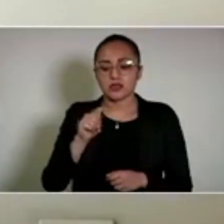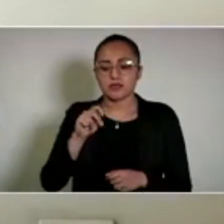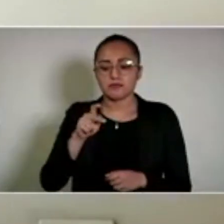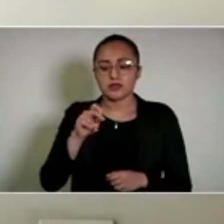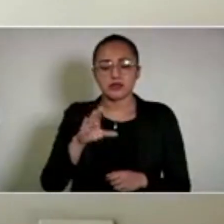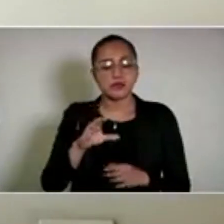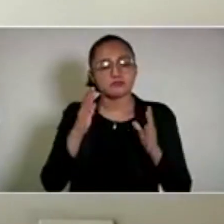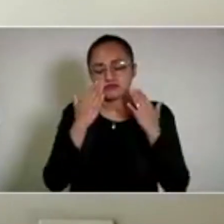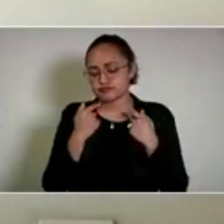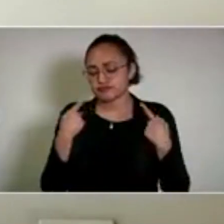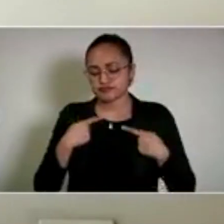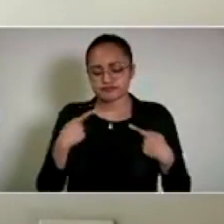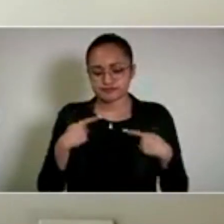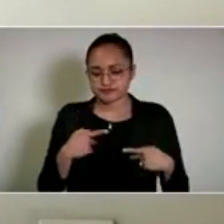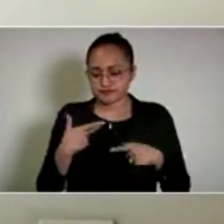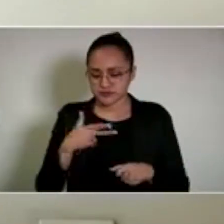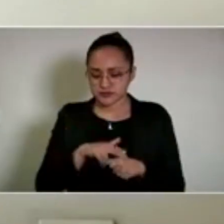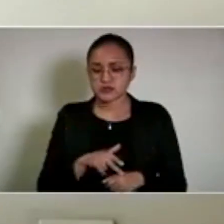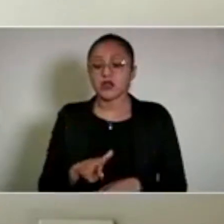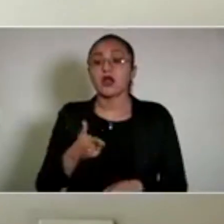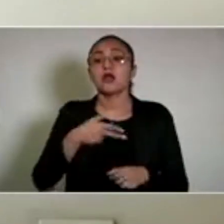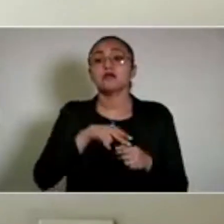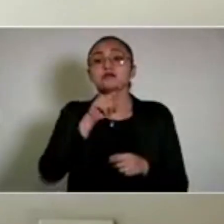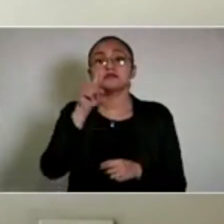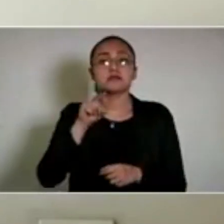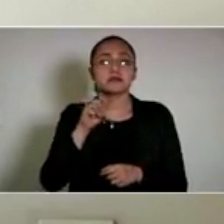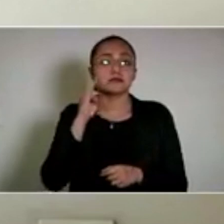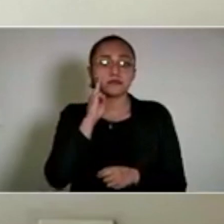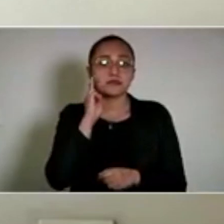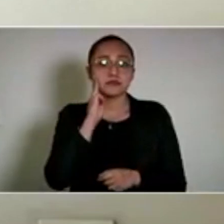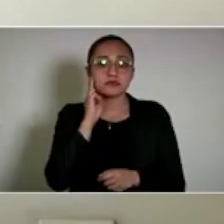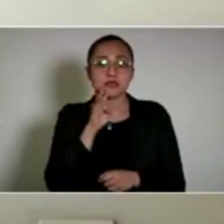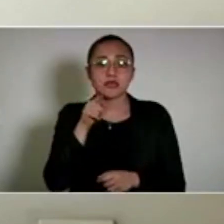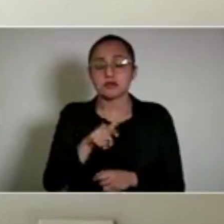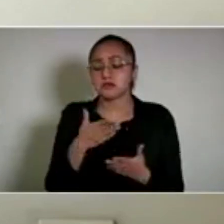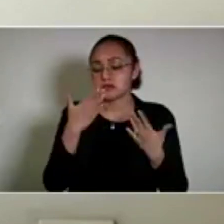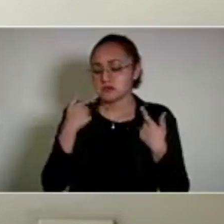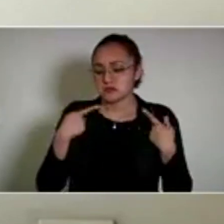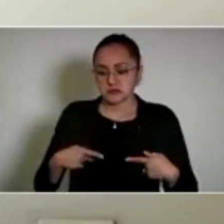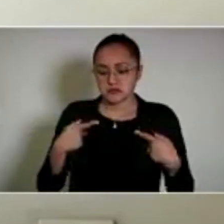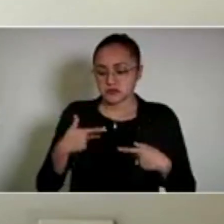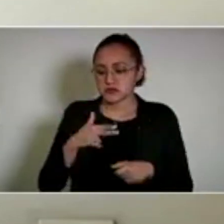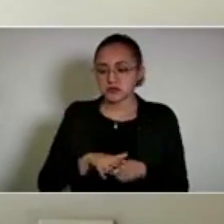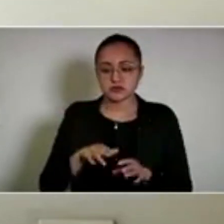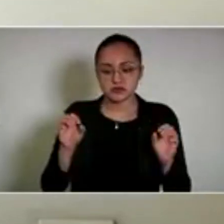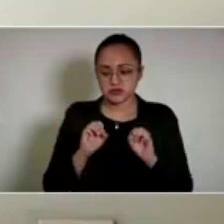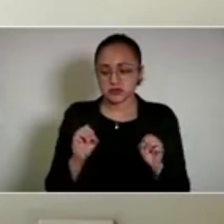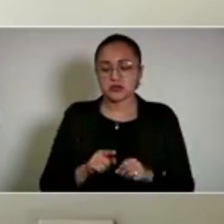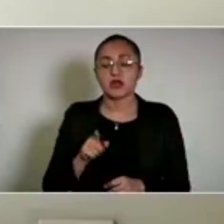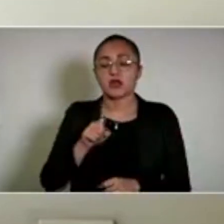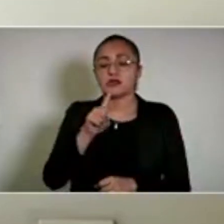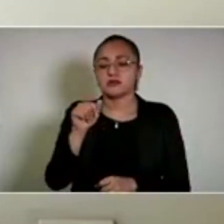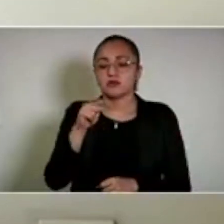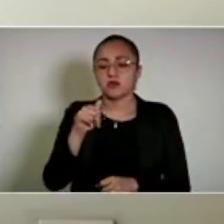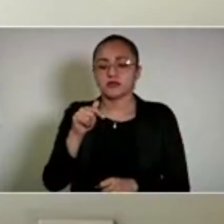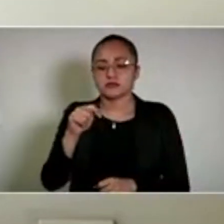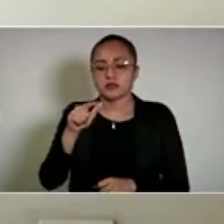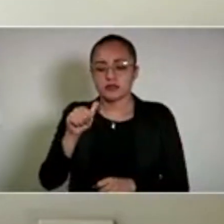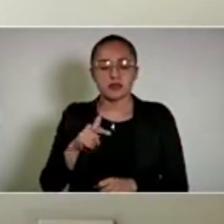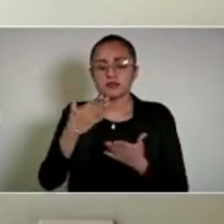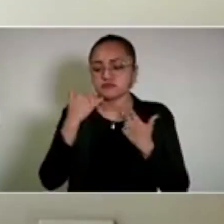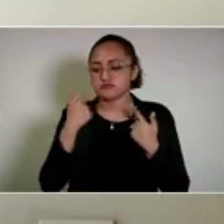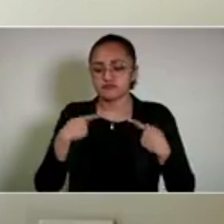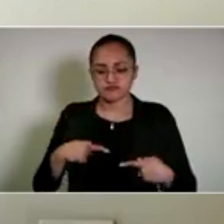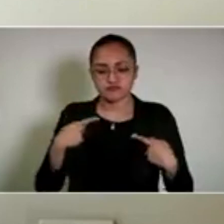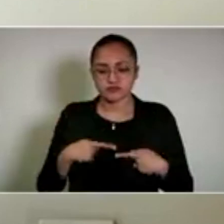sin pacientes, afortunadamente, Hospital de Zacatlán sin pacientes, 0%, Zacapoaxtla sin